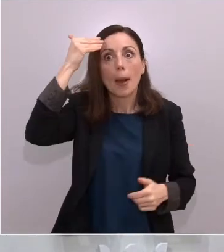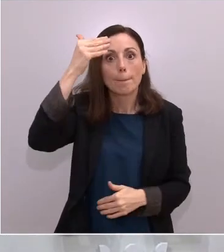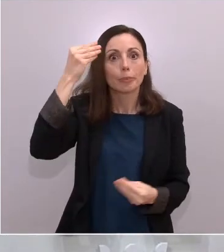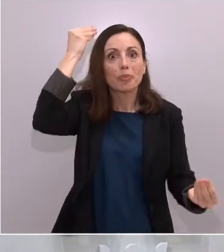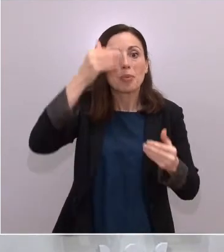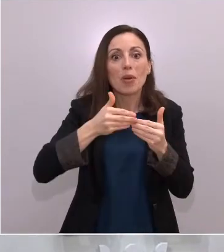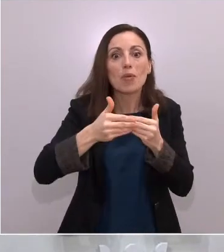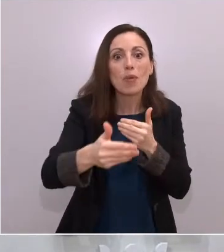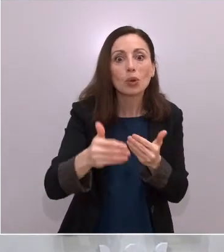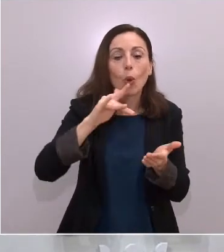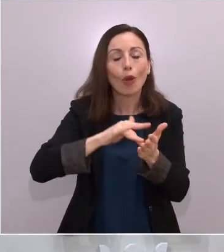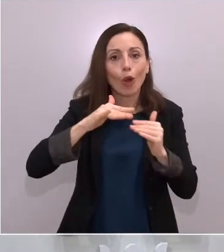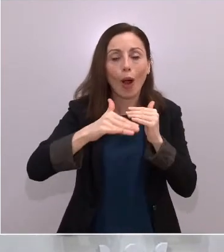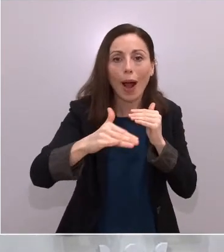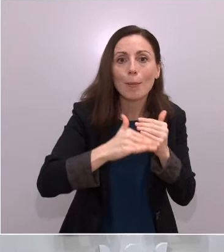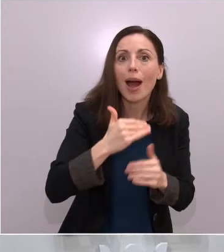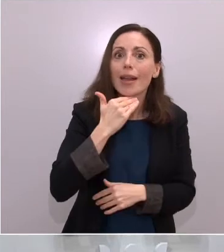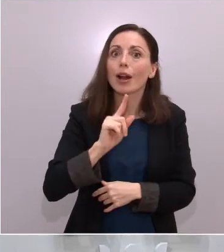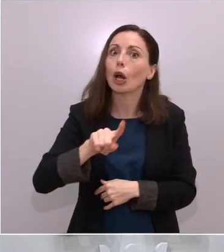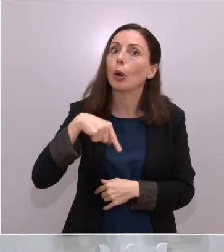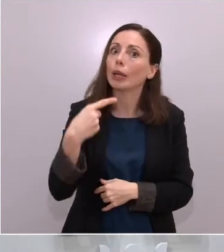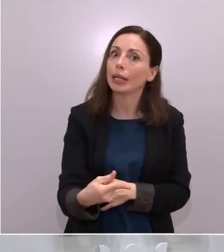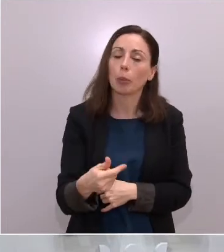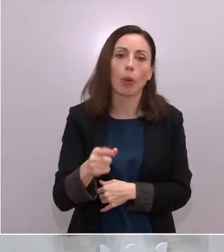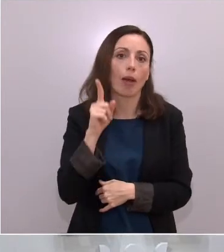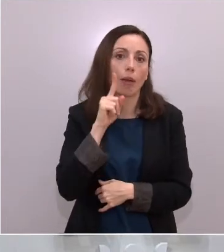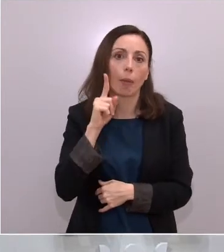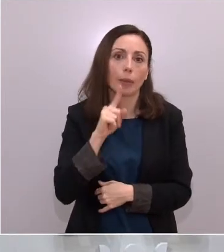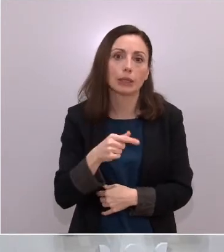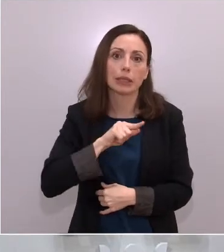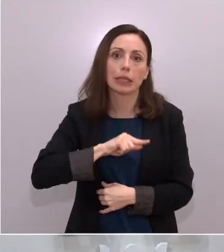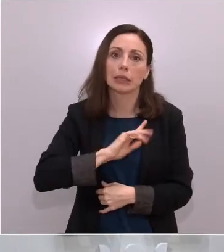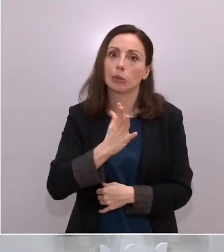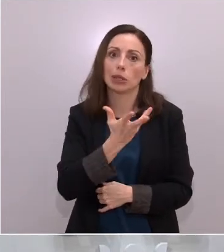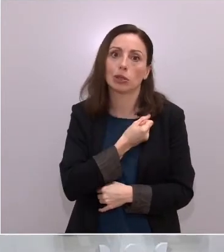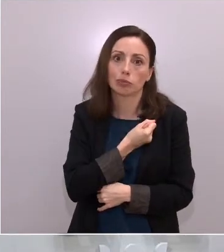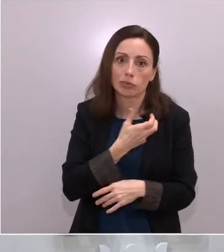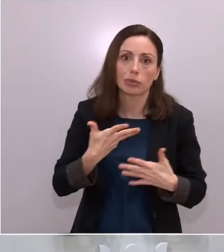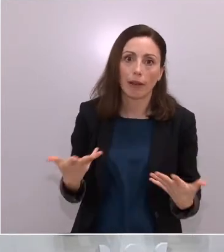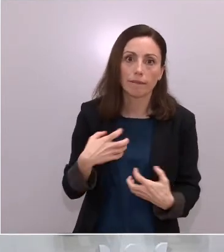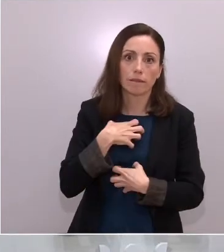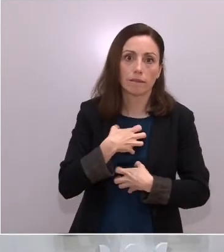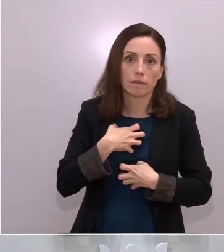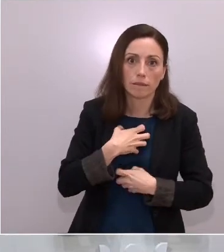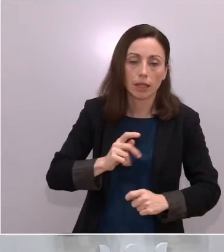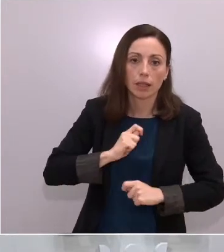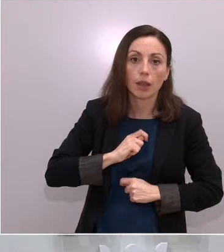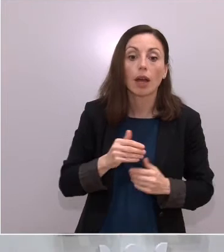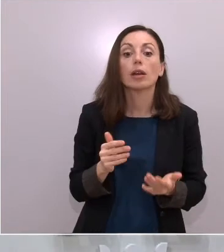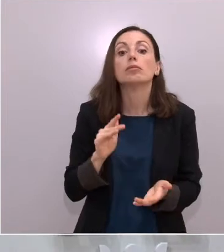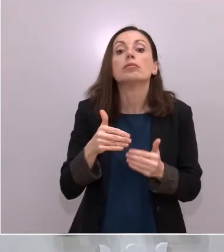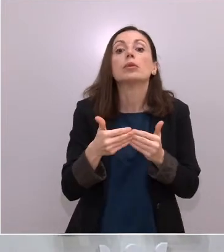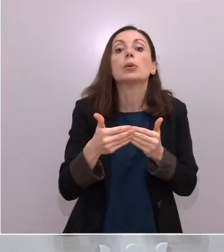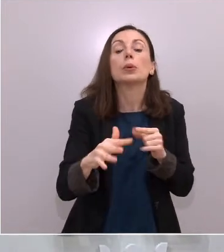una falsa expectación o una falsa esperanza en la población que luego les pueda llevar a la frustración. Cuando sea el momento,